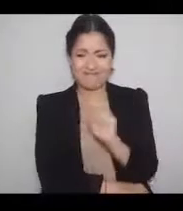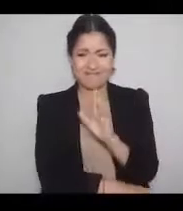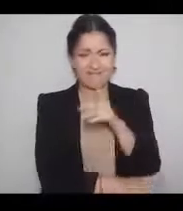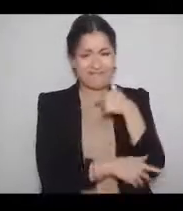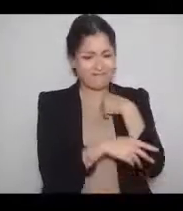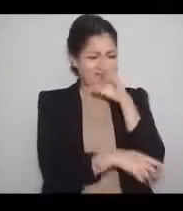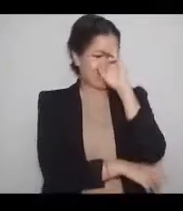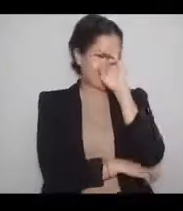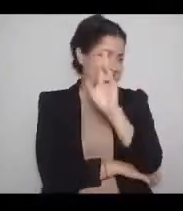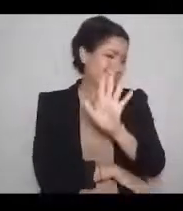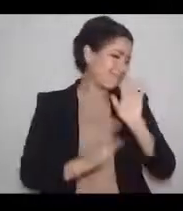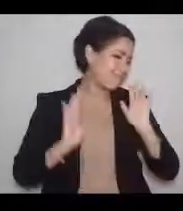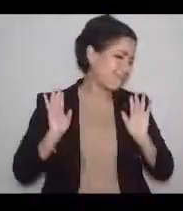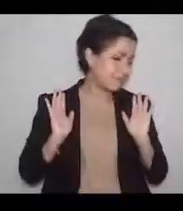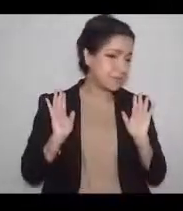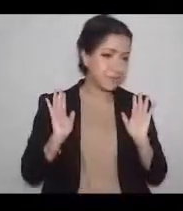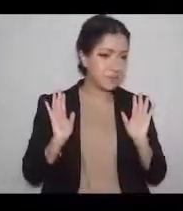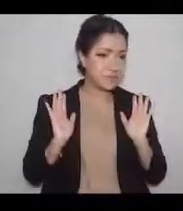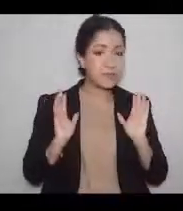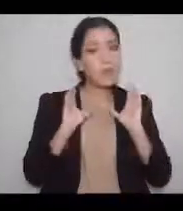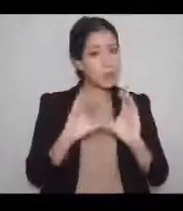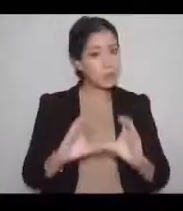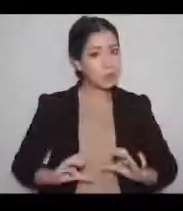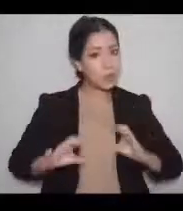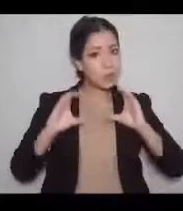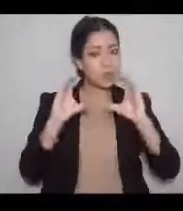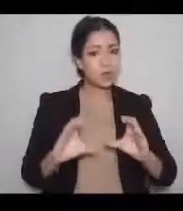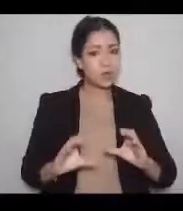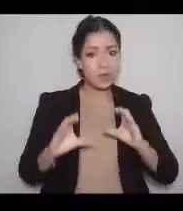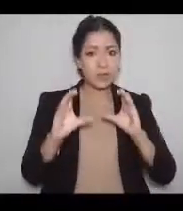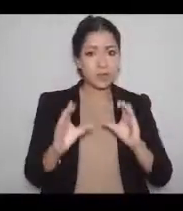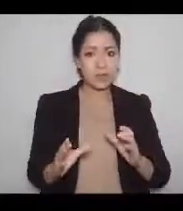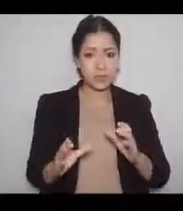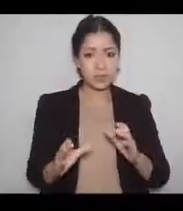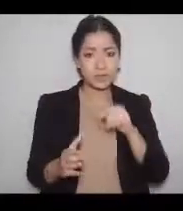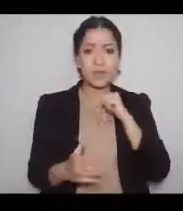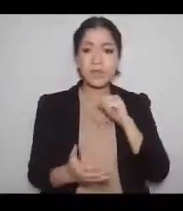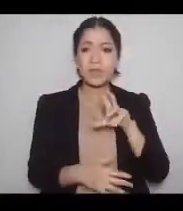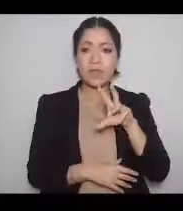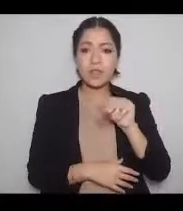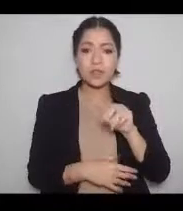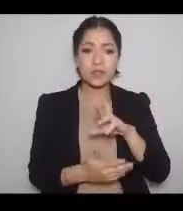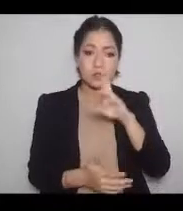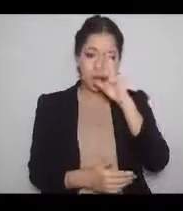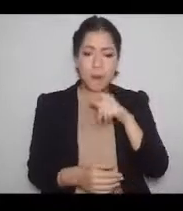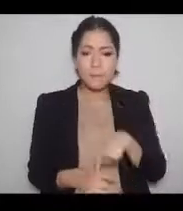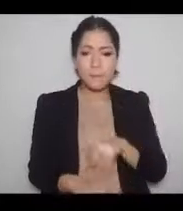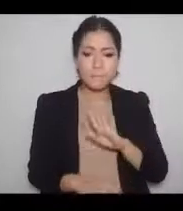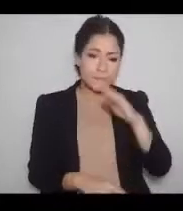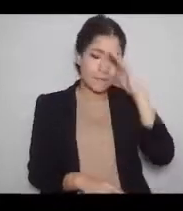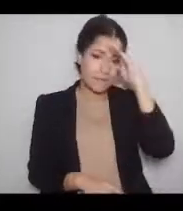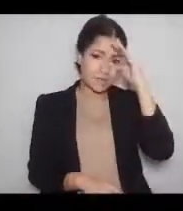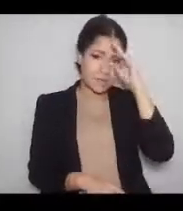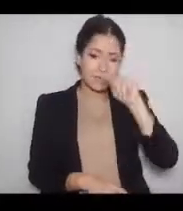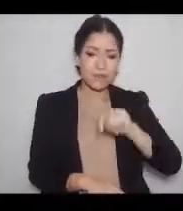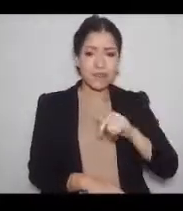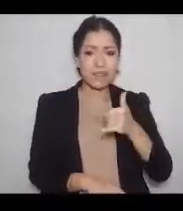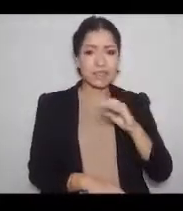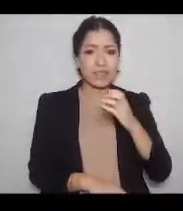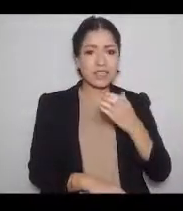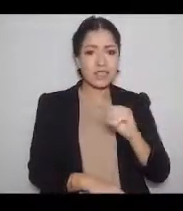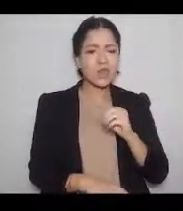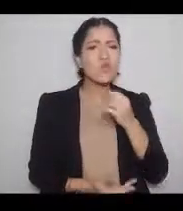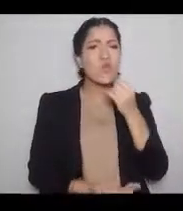Cae que te respeto. No, cuidado. A la hora le conviene que no me respetes. Kepler pensaba que tipo era un simple medidor